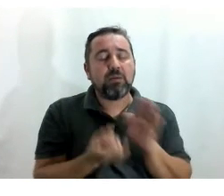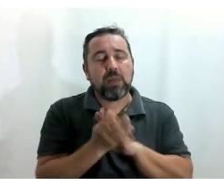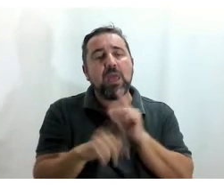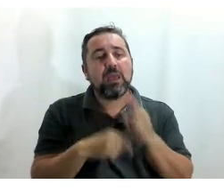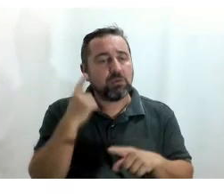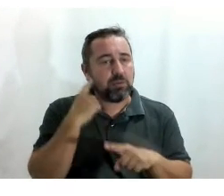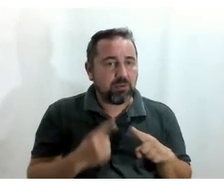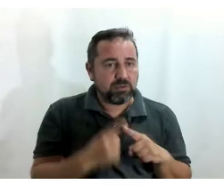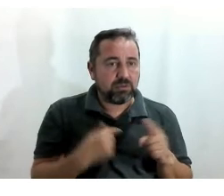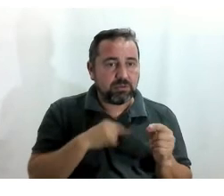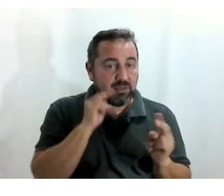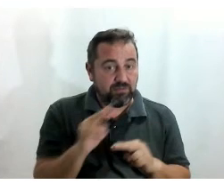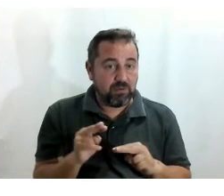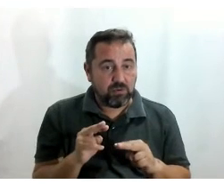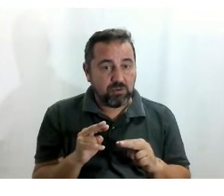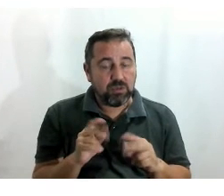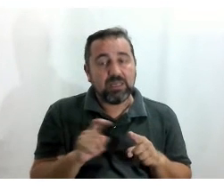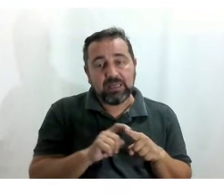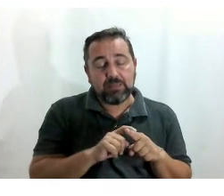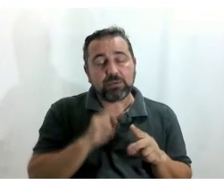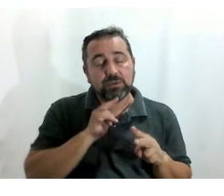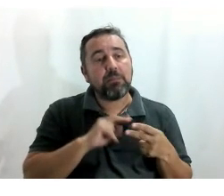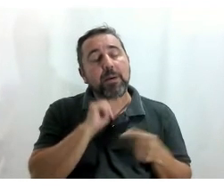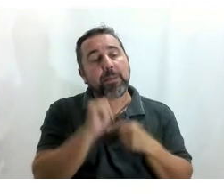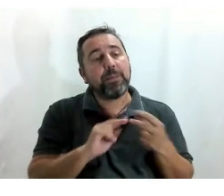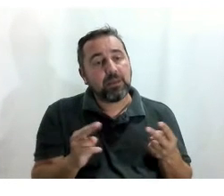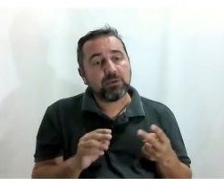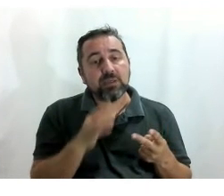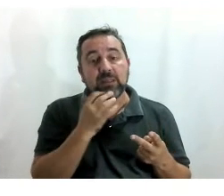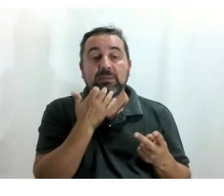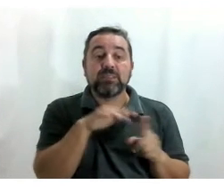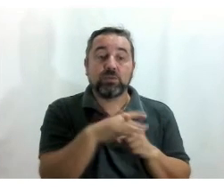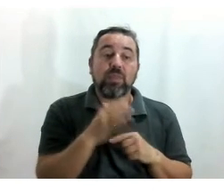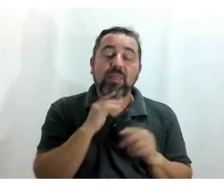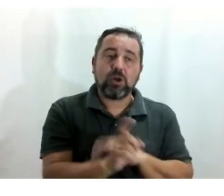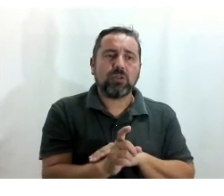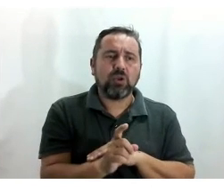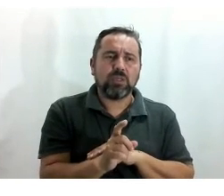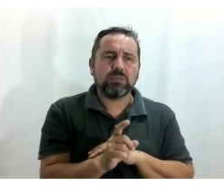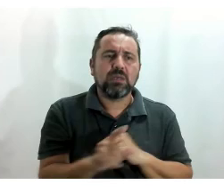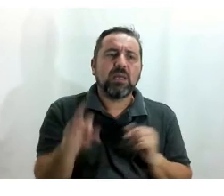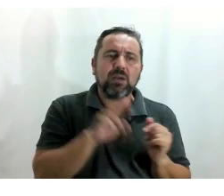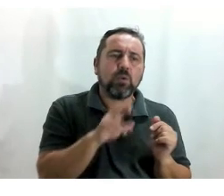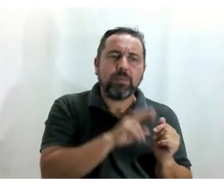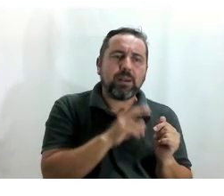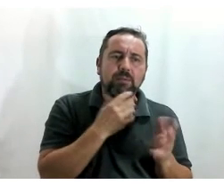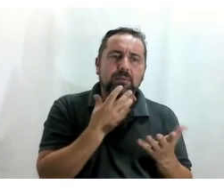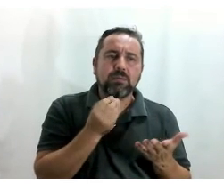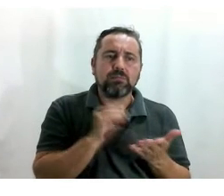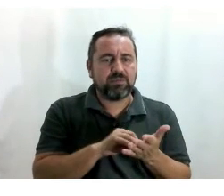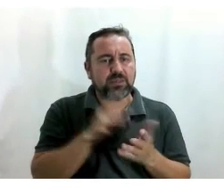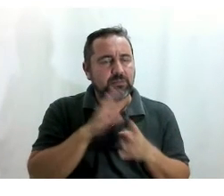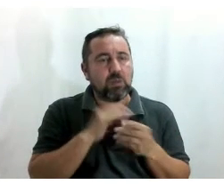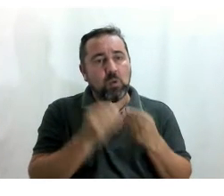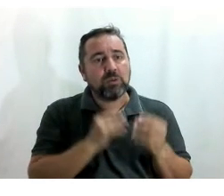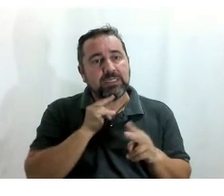con diferentes serotipos víricos y se vio que en el caso de los ratones recuperaban, en la mayoría de los vectores